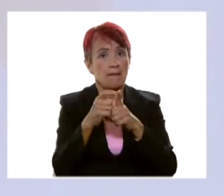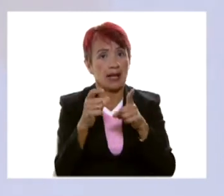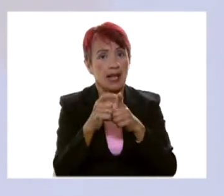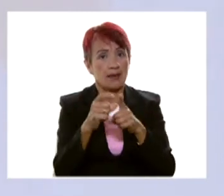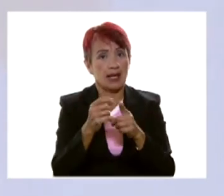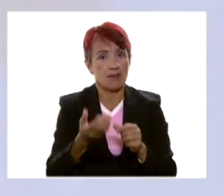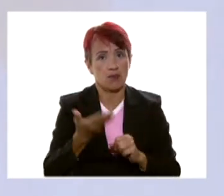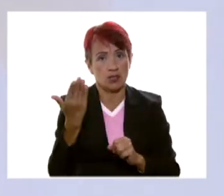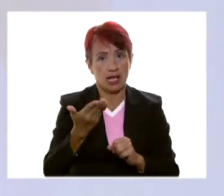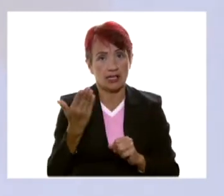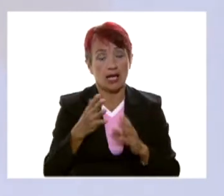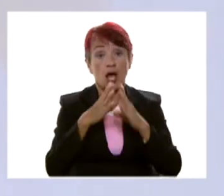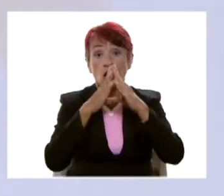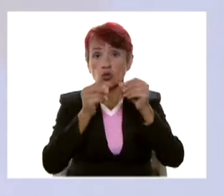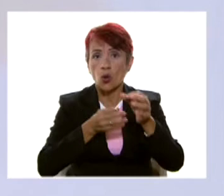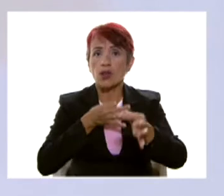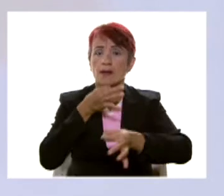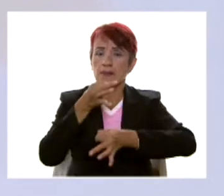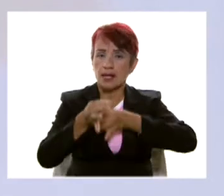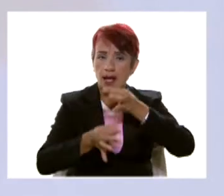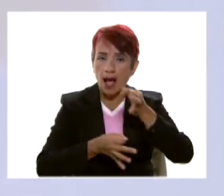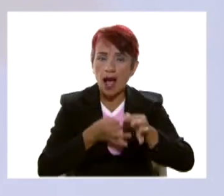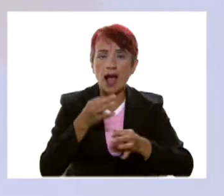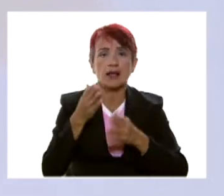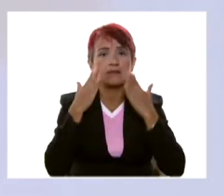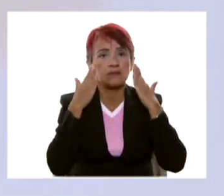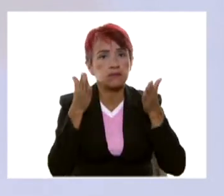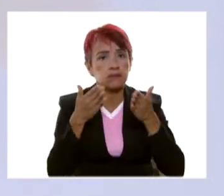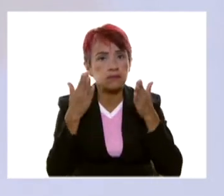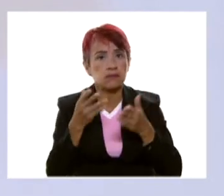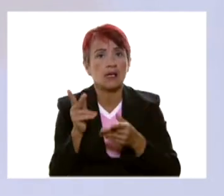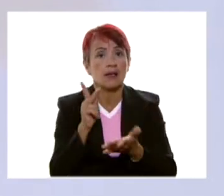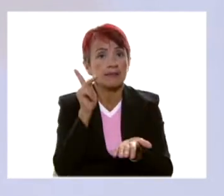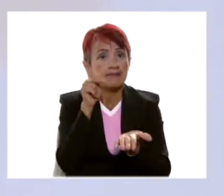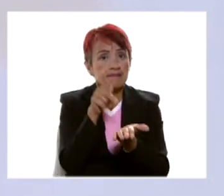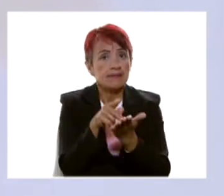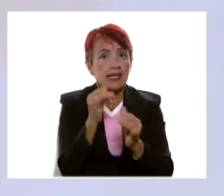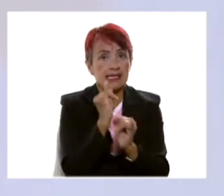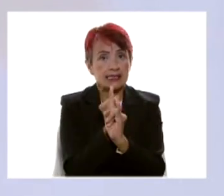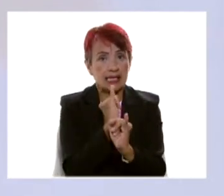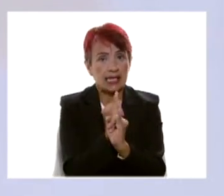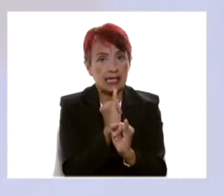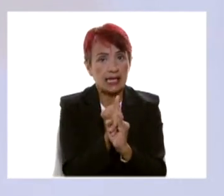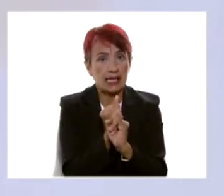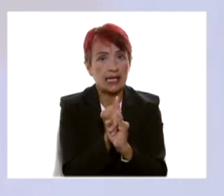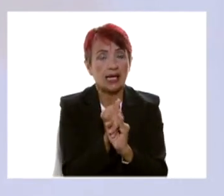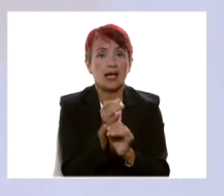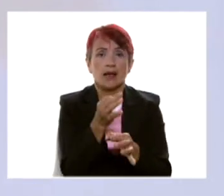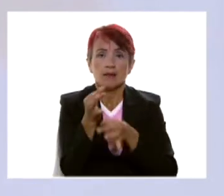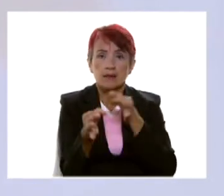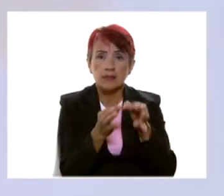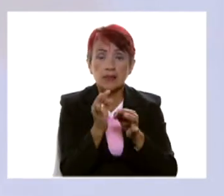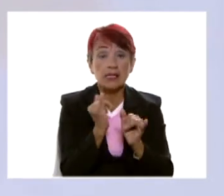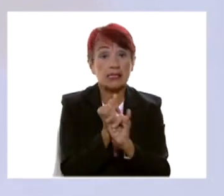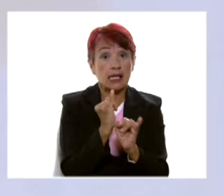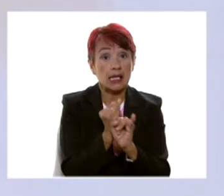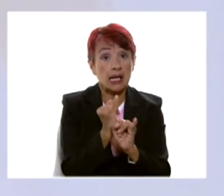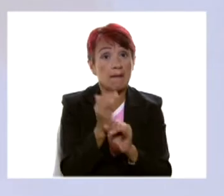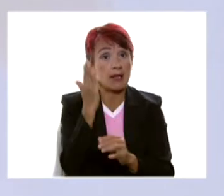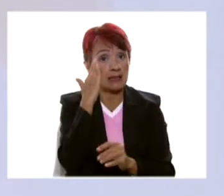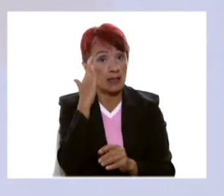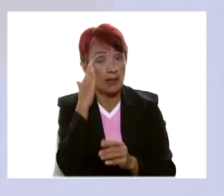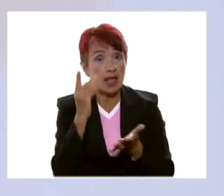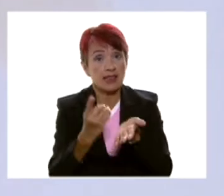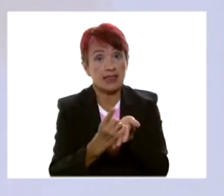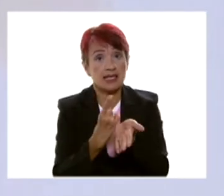base. Recuerden que todo bien explicado lo tienen las orientaciones, pueden visitar la página web o hacer consultas en internet o inclusive un